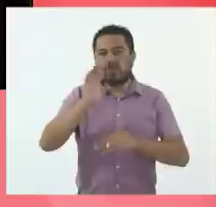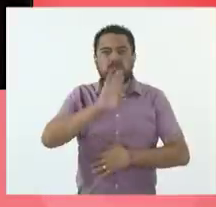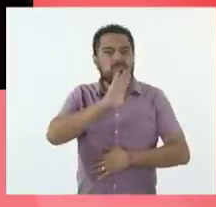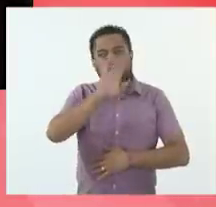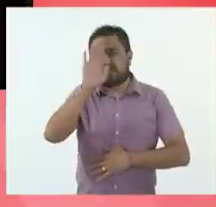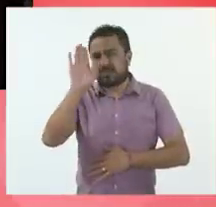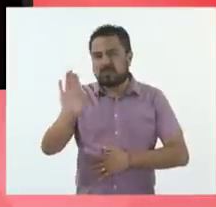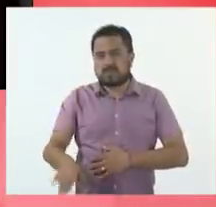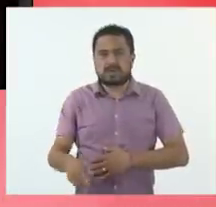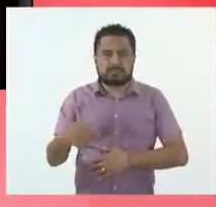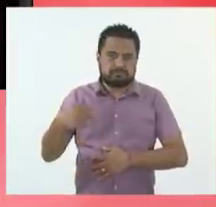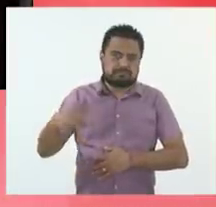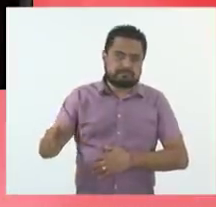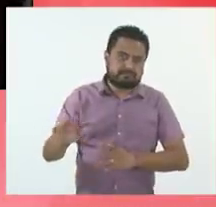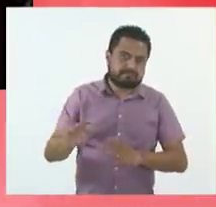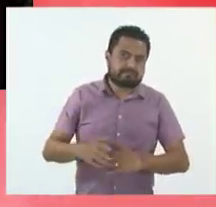Muerte.